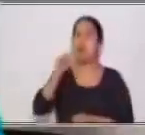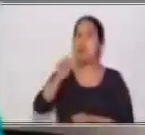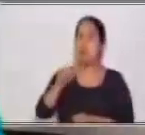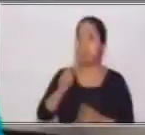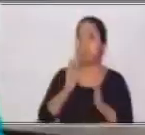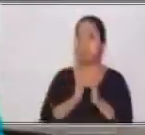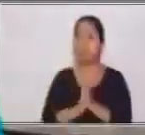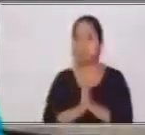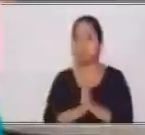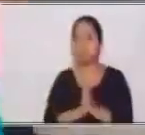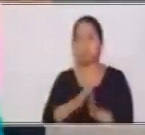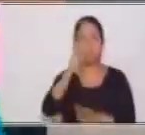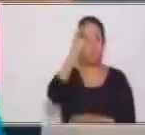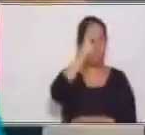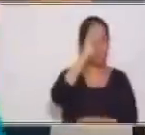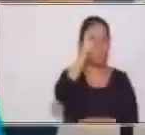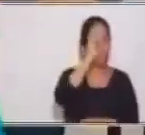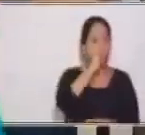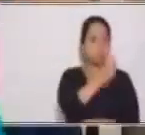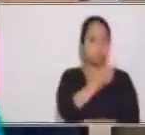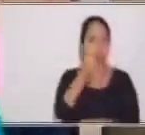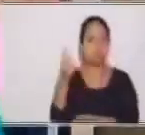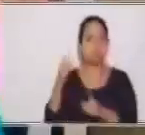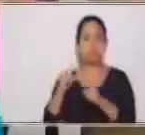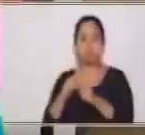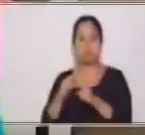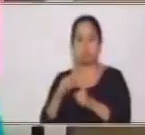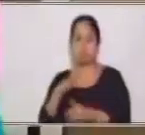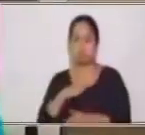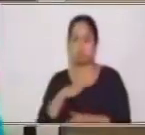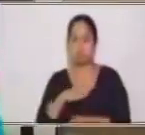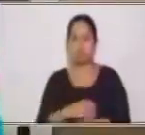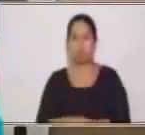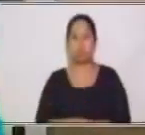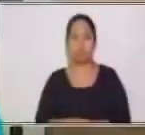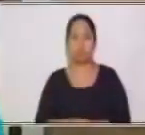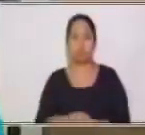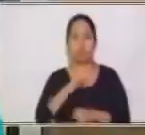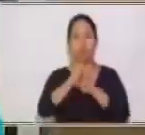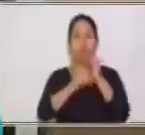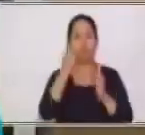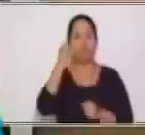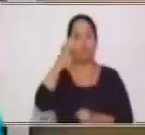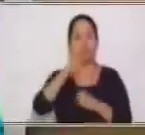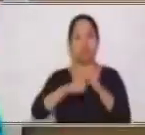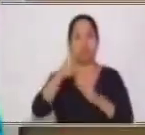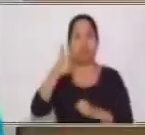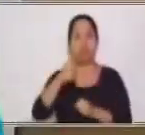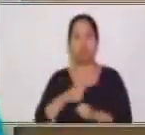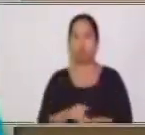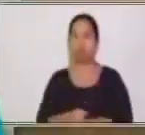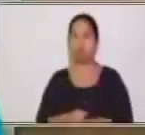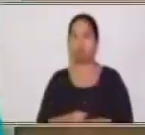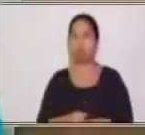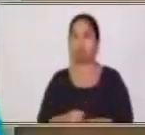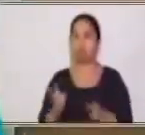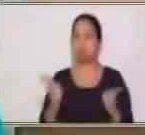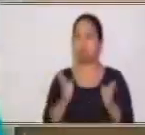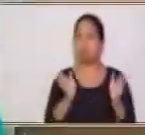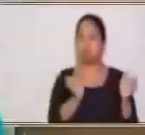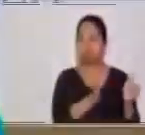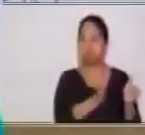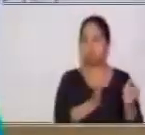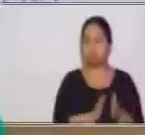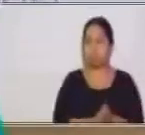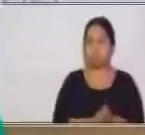cada una de las palabras que tengo a continuación, ¿sí? FIFA, esta abreviatura, la letra P,